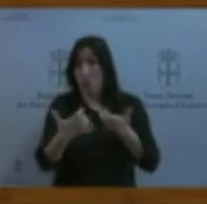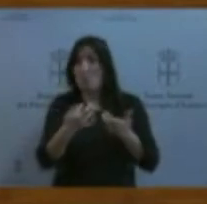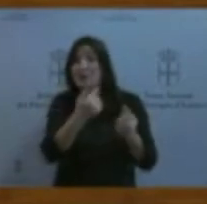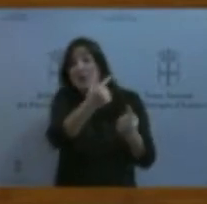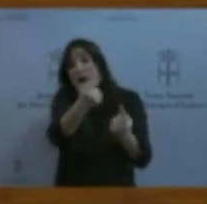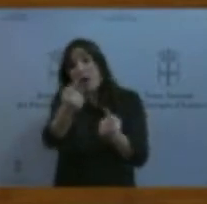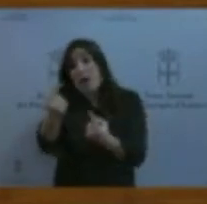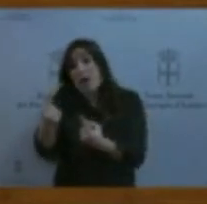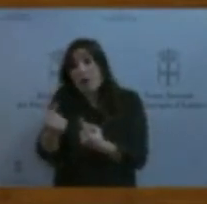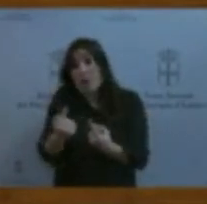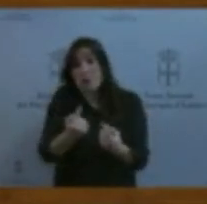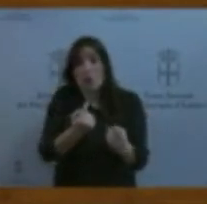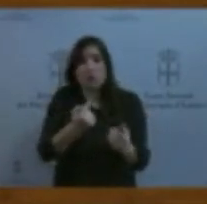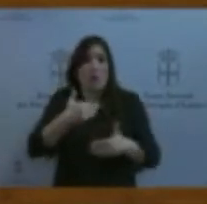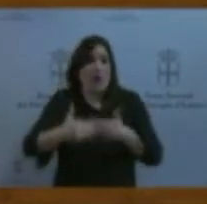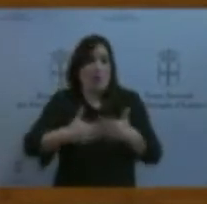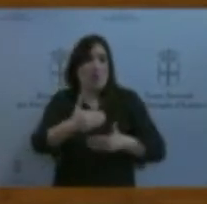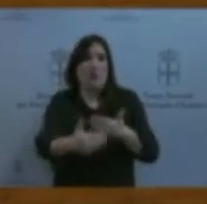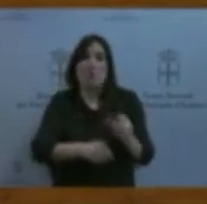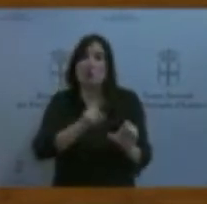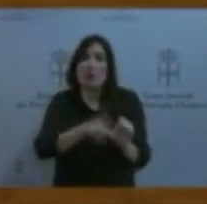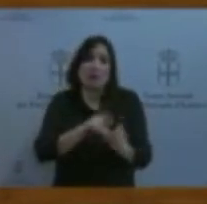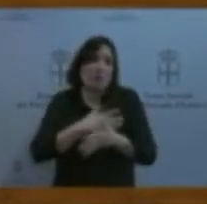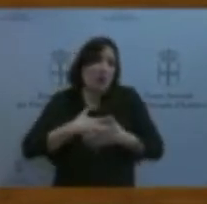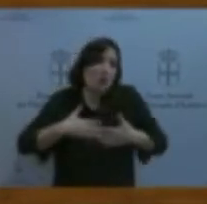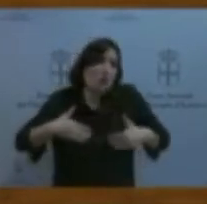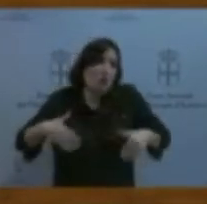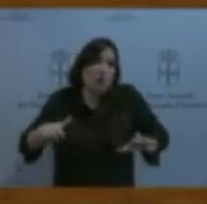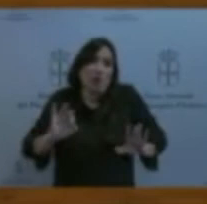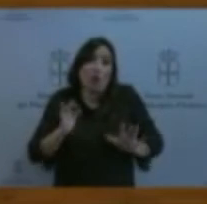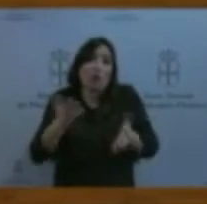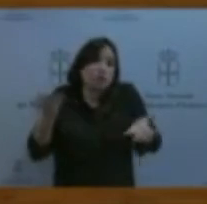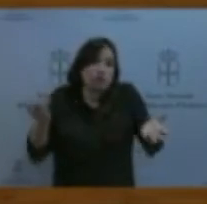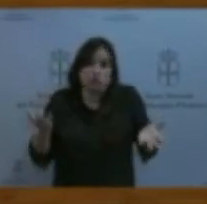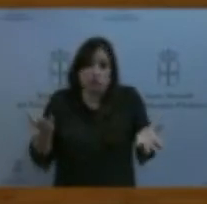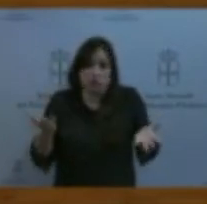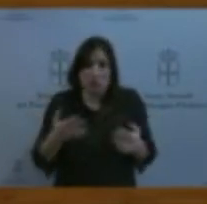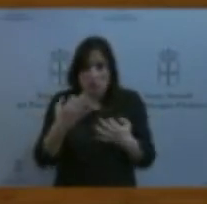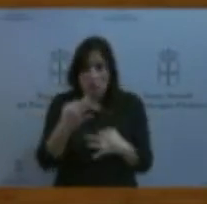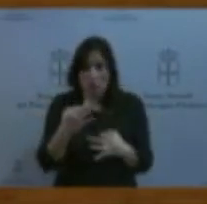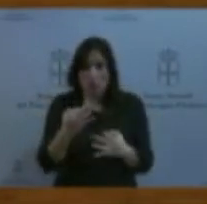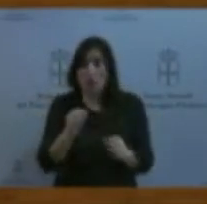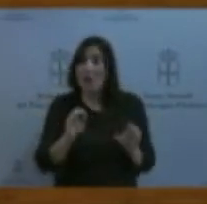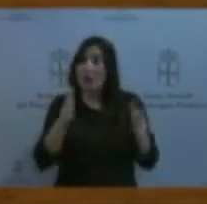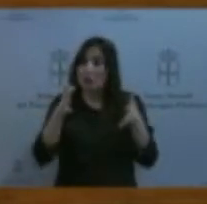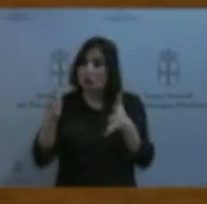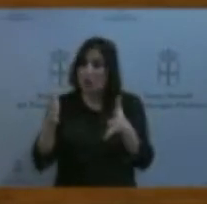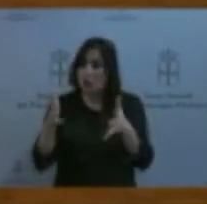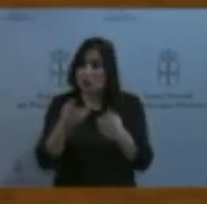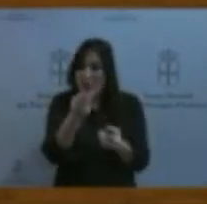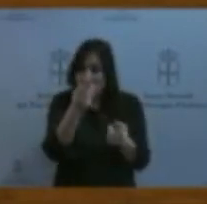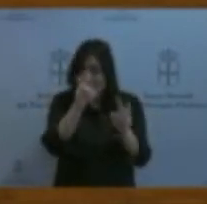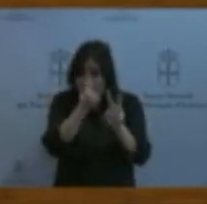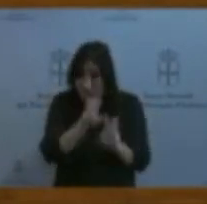procedimientos de la forma que estime oportuna, ¿no? Naturalmente, esos consejos de investigación, desarrollo e